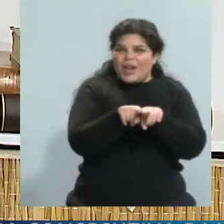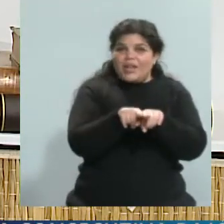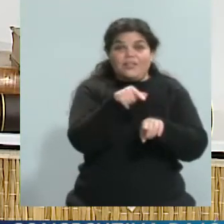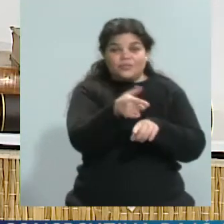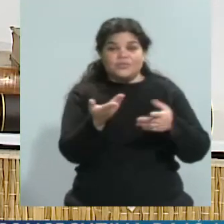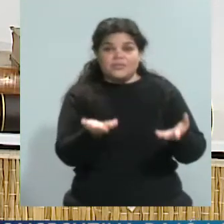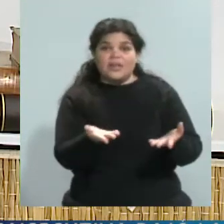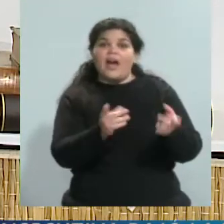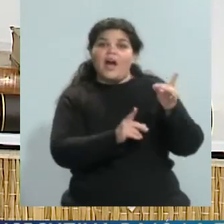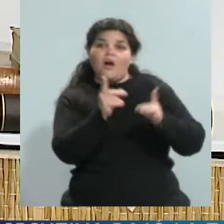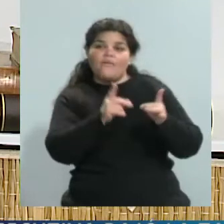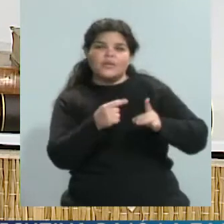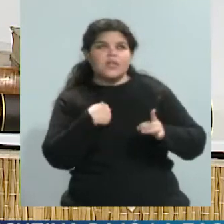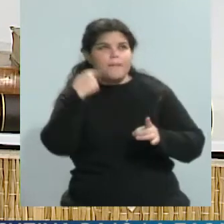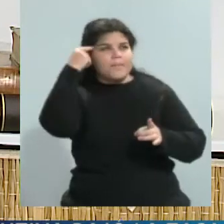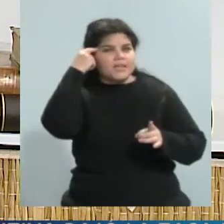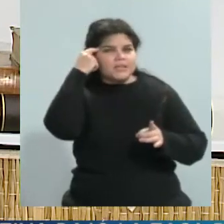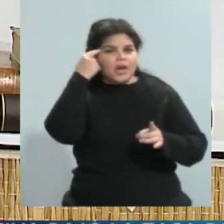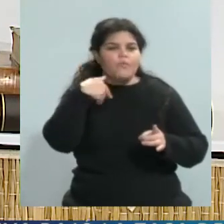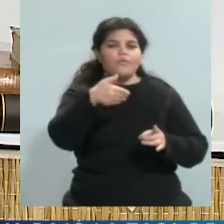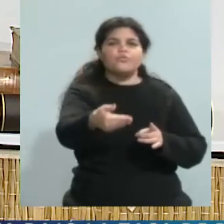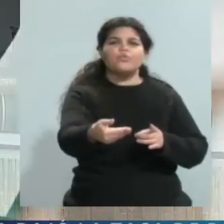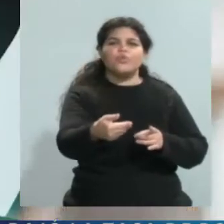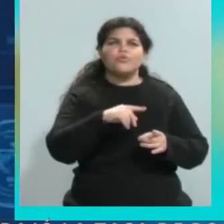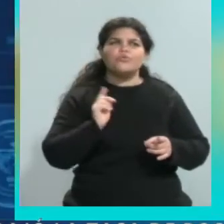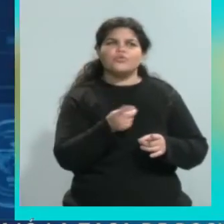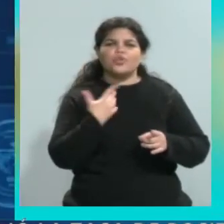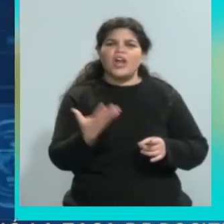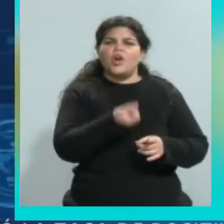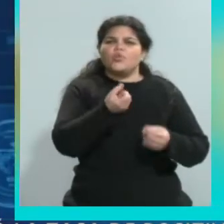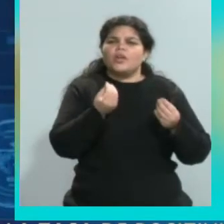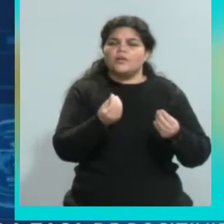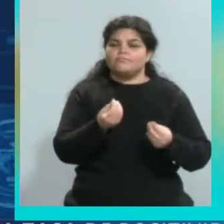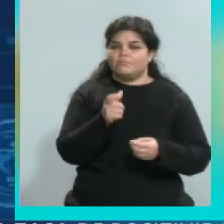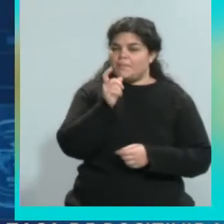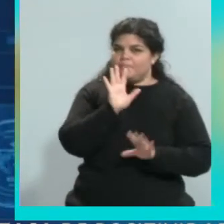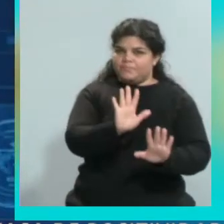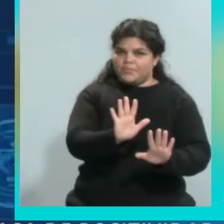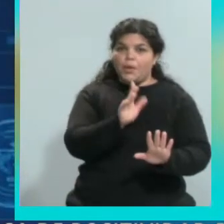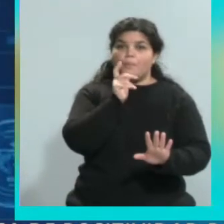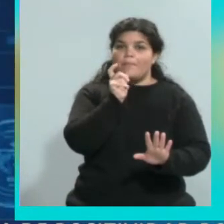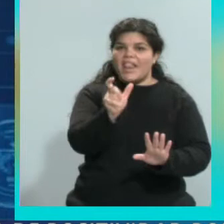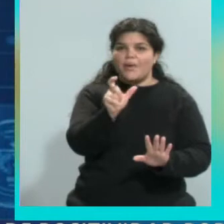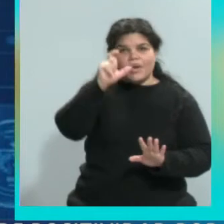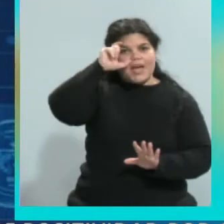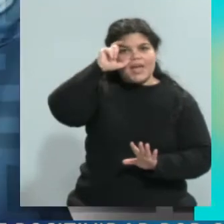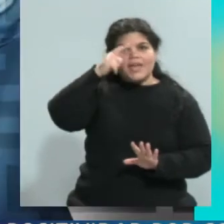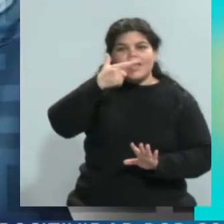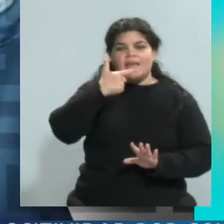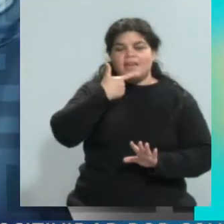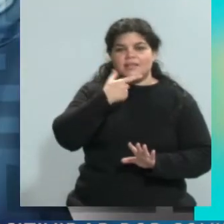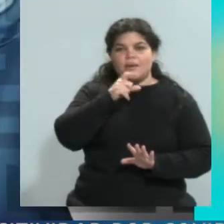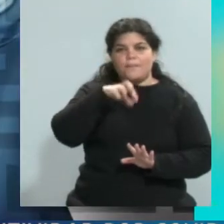¿no? Qué buena palabra que dijiste, Claudia. Hablaste de expectativas. Yo creo que en principio